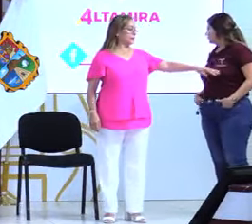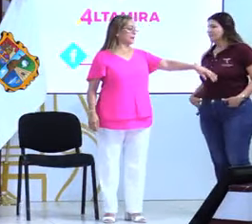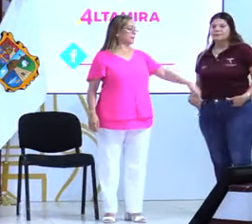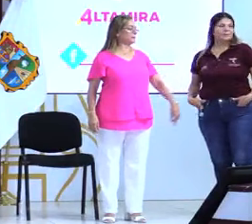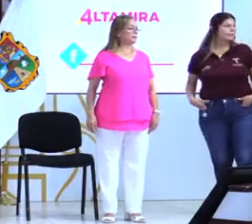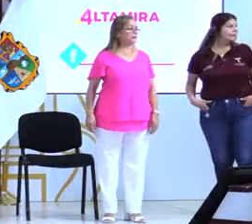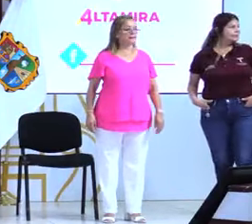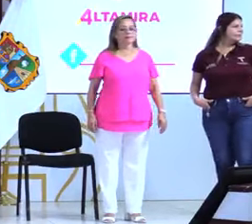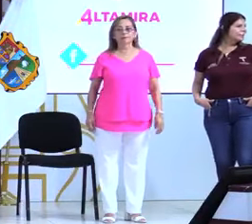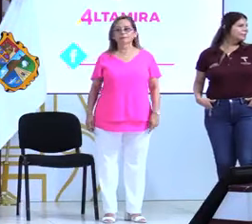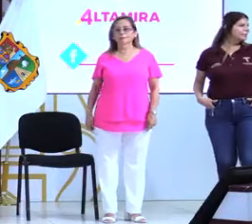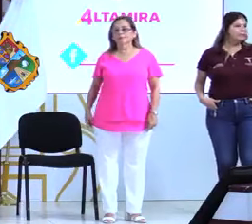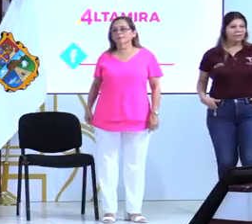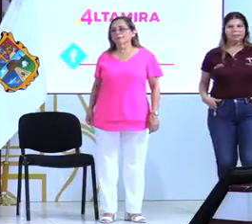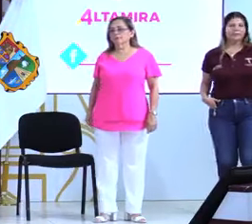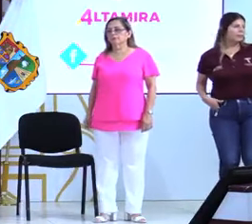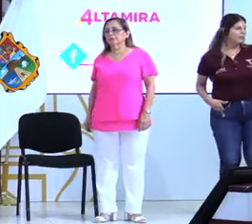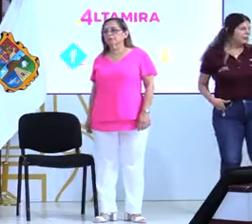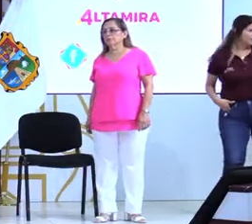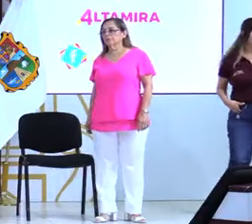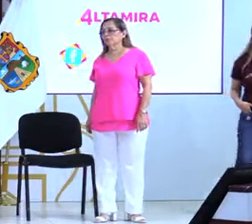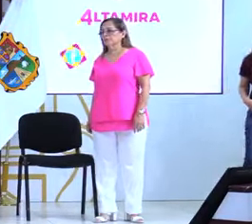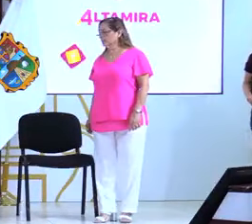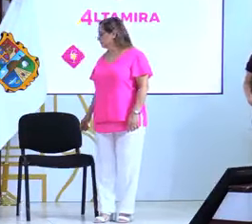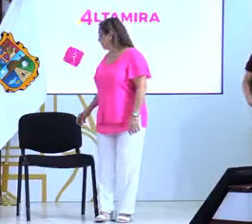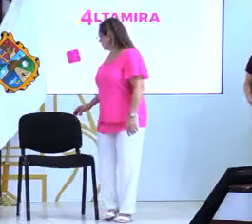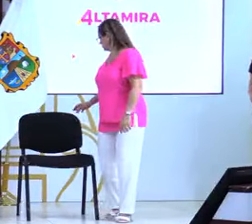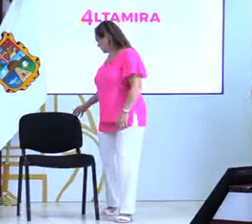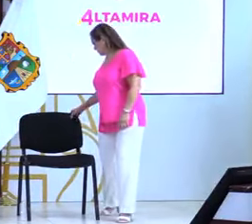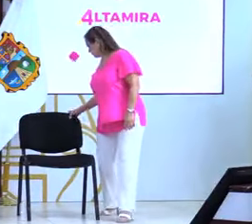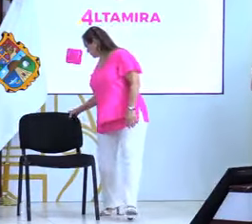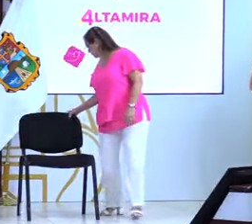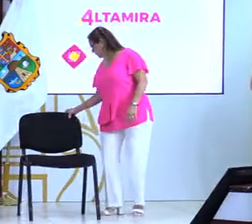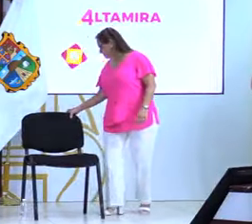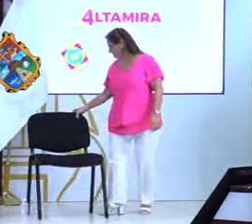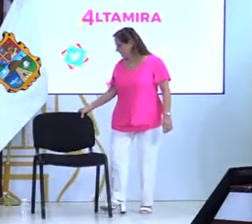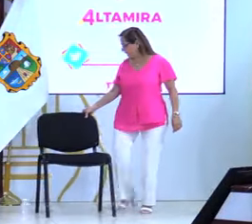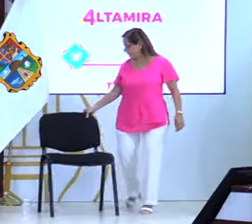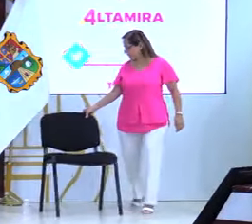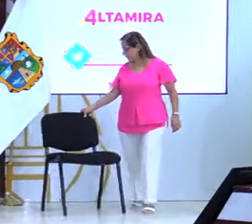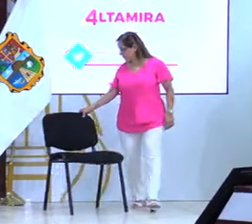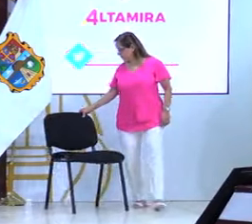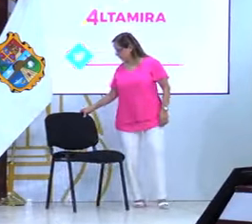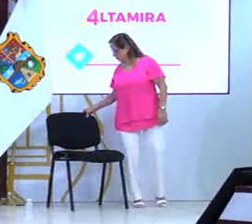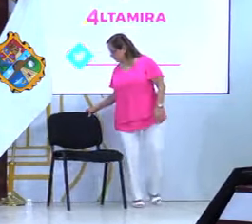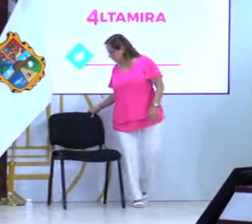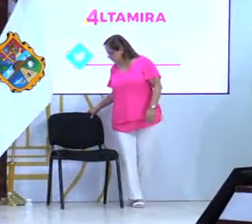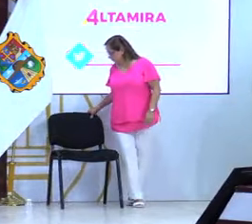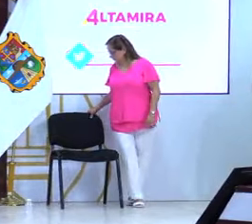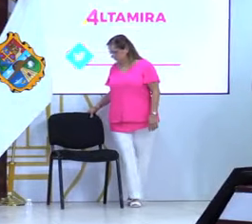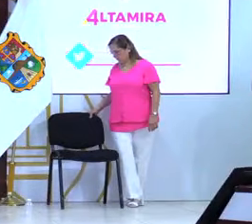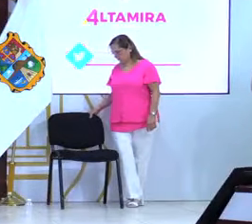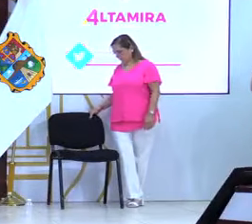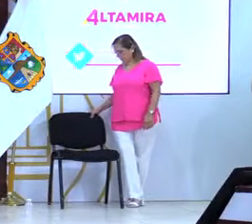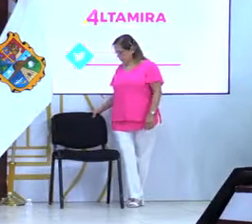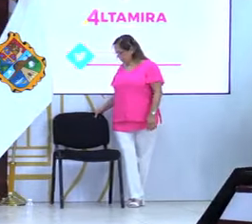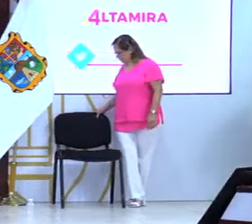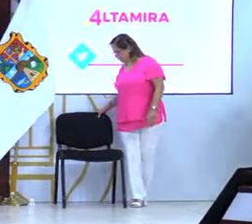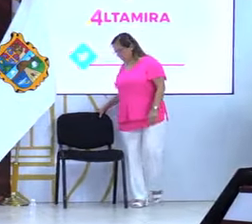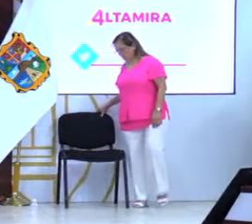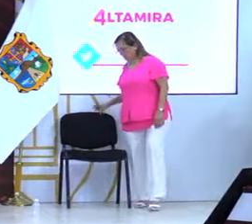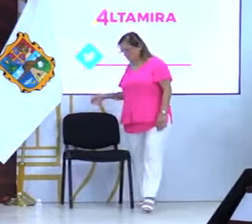gimnasia rítmica, ¿dónde están? Aquí están. Ah, mira, la gimnasia rítmica también, ahorita nos van a platicar cómo